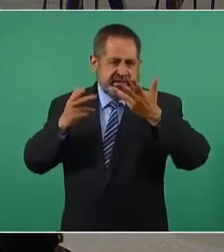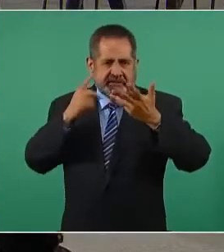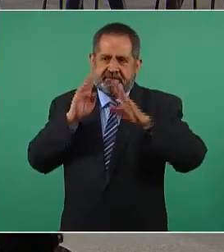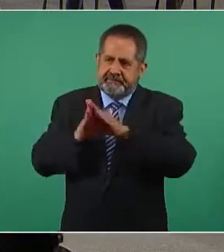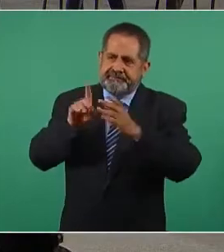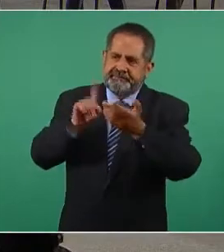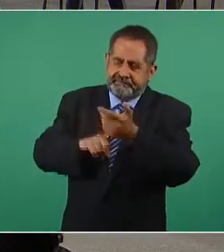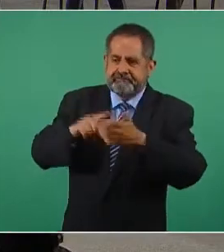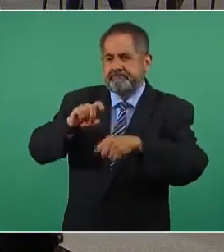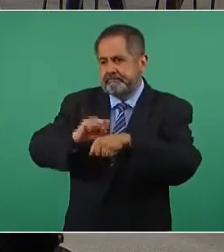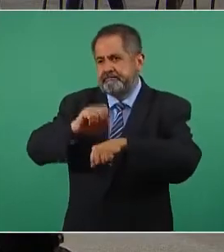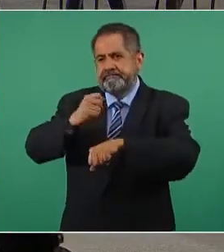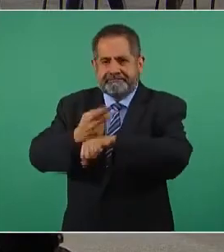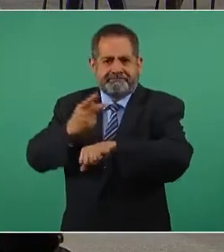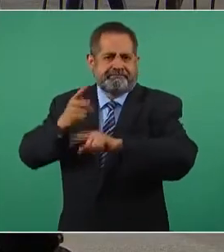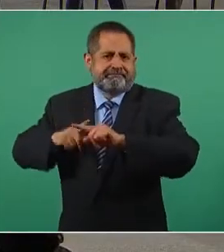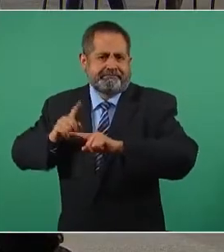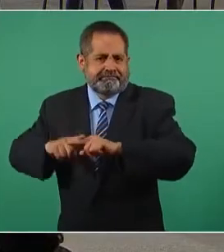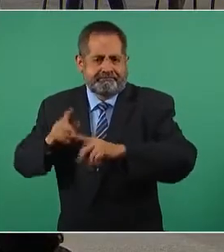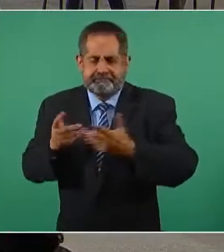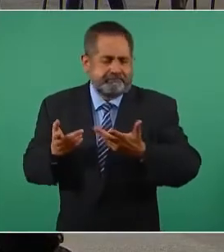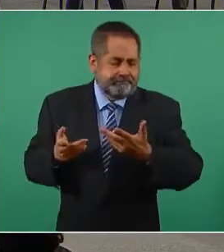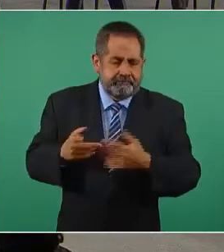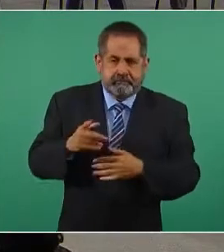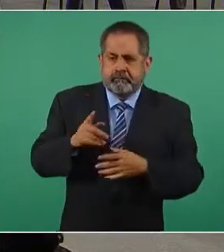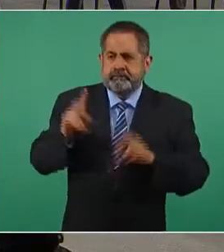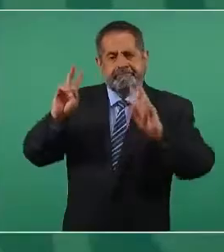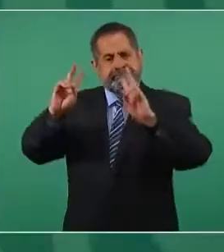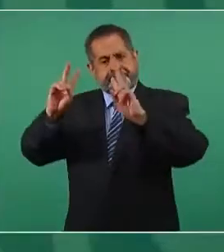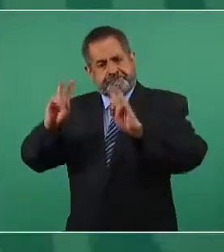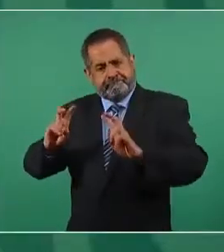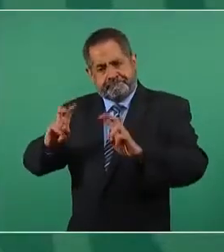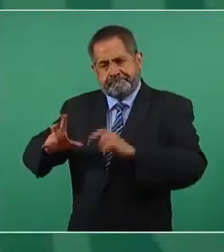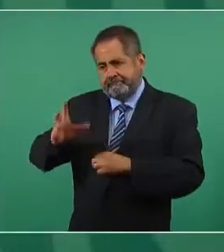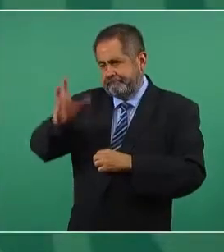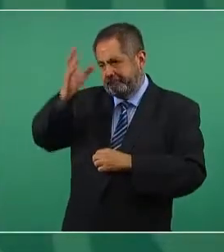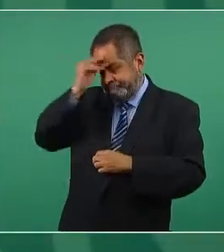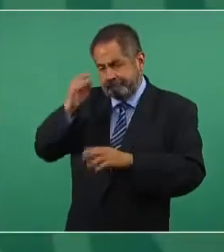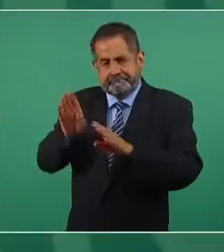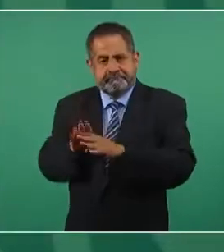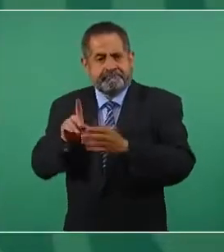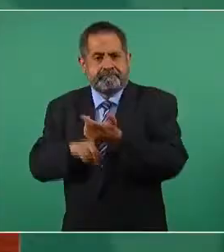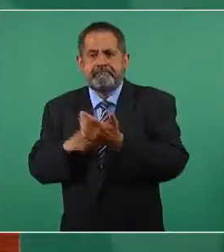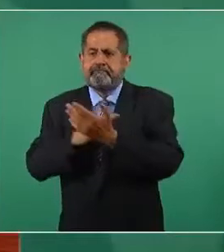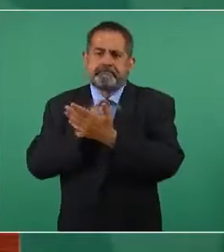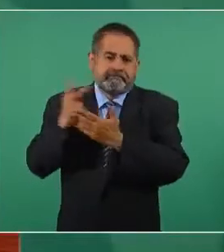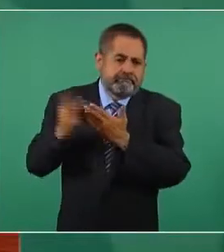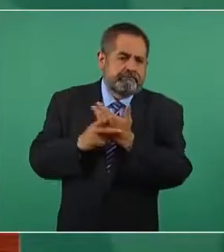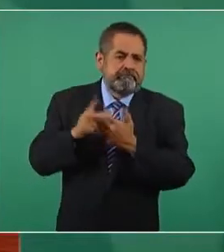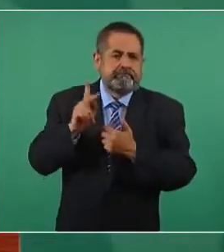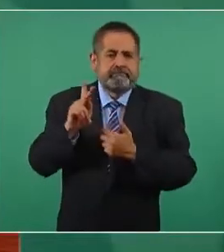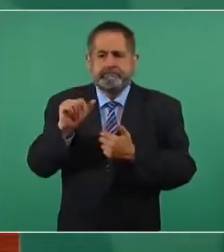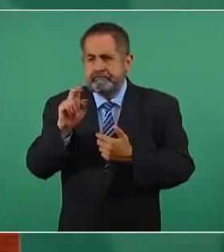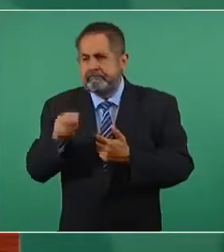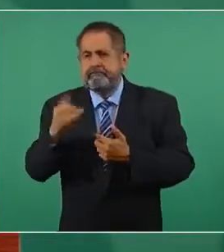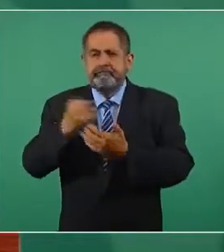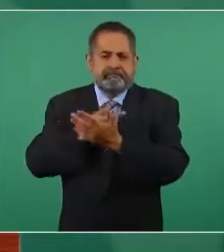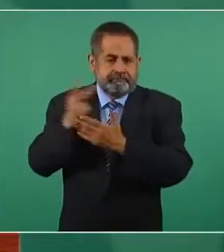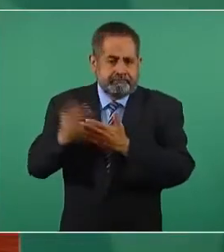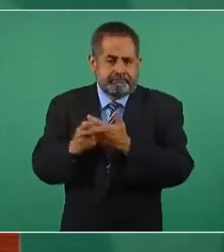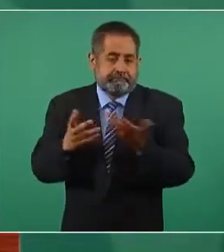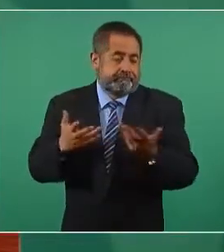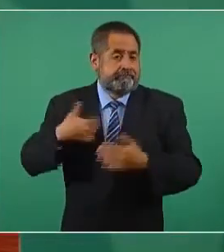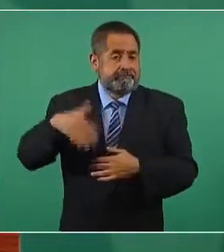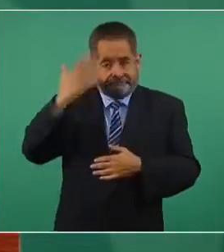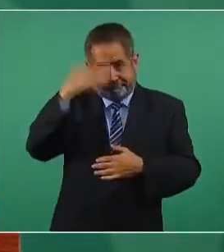media superior y superior, en cuanto a los aprendizajes esperados y en cuanto al plan y programas de estudio, porque obviamente esta pandemia nos